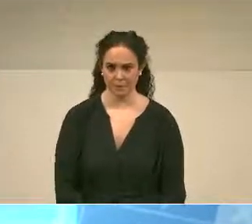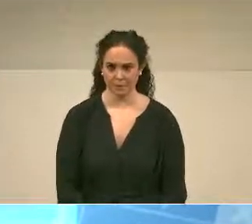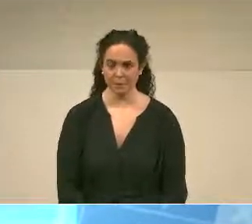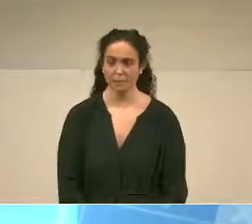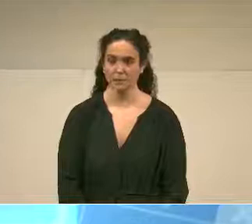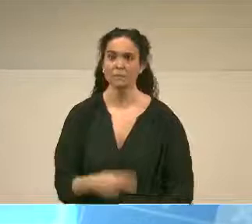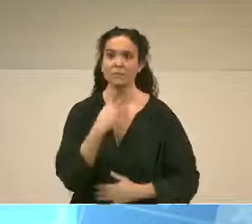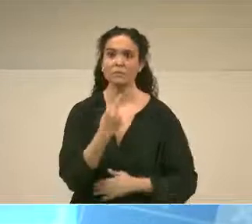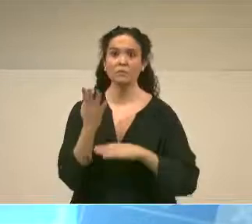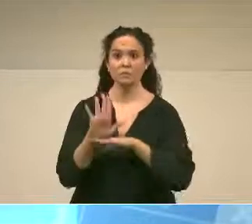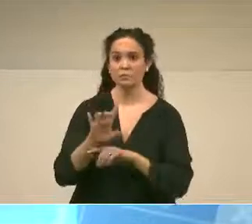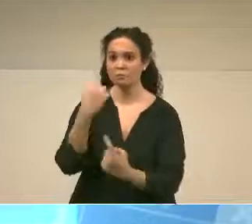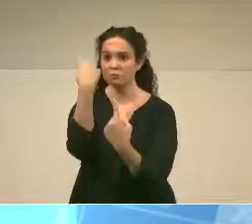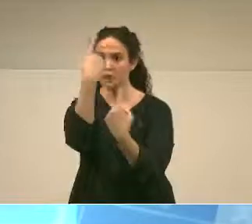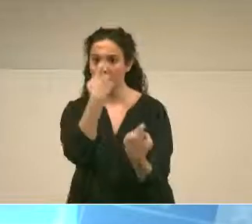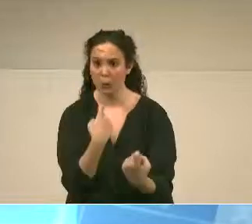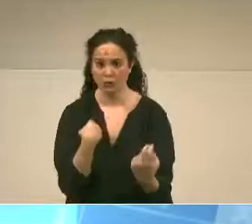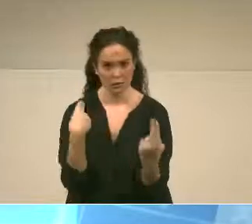Zure esanetara gaude, erantzuteko.